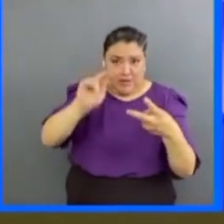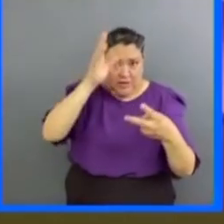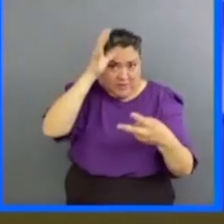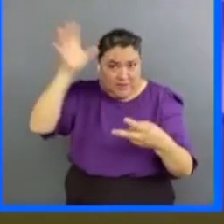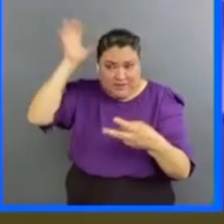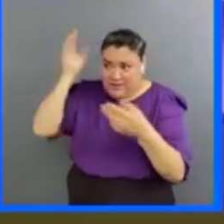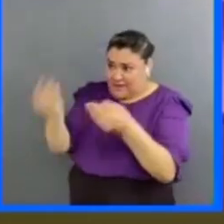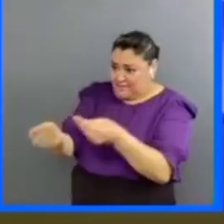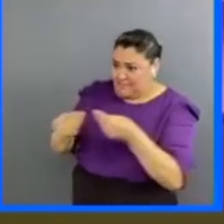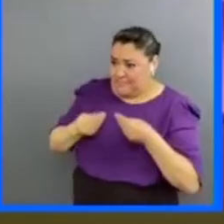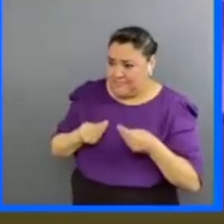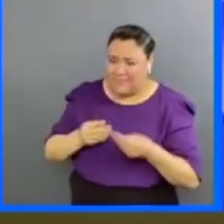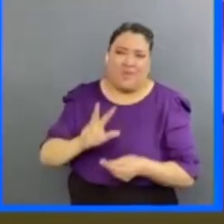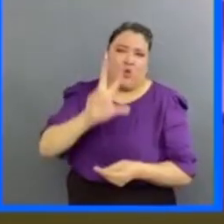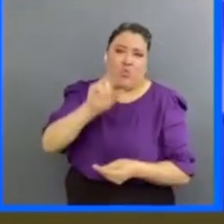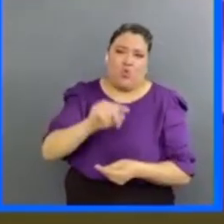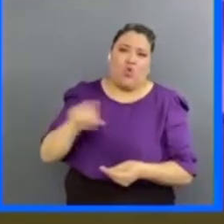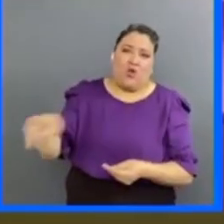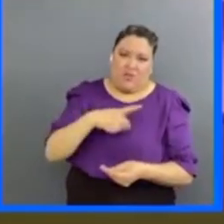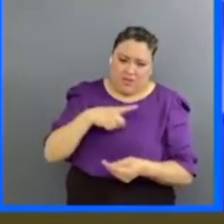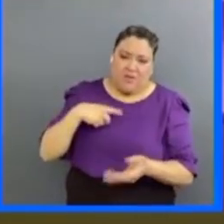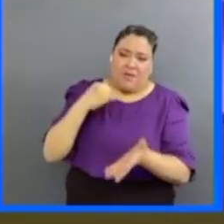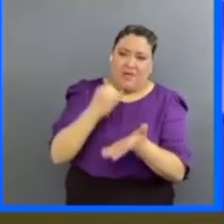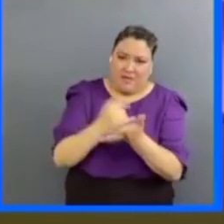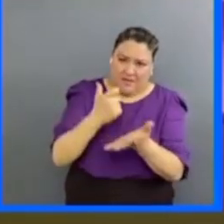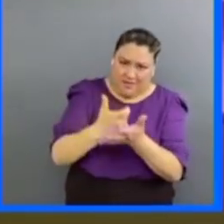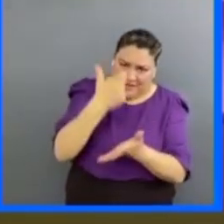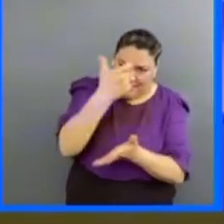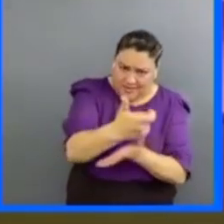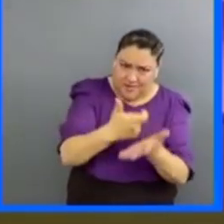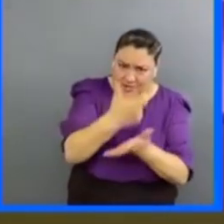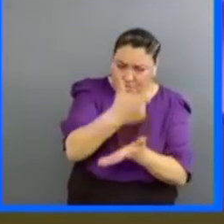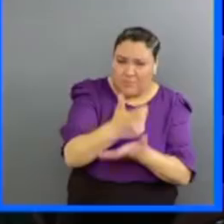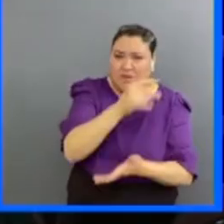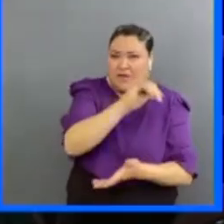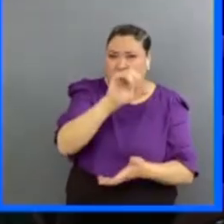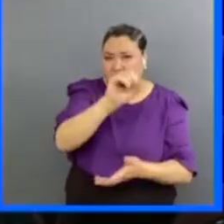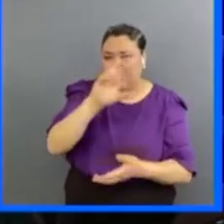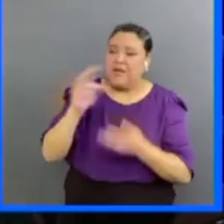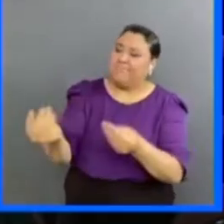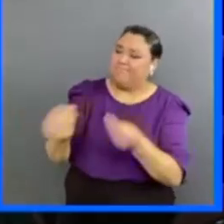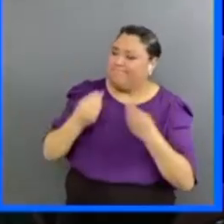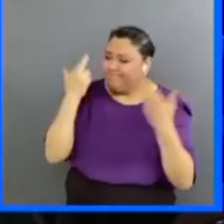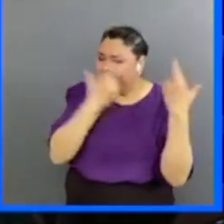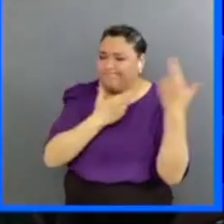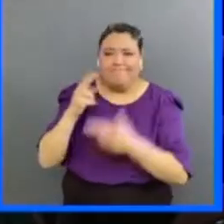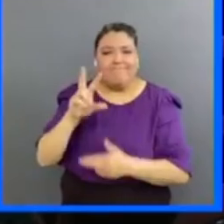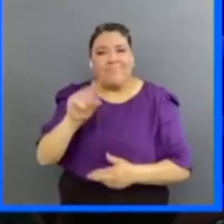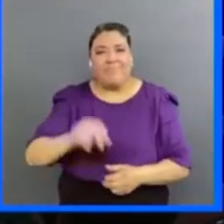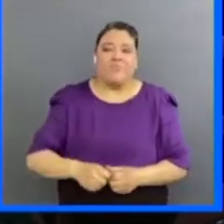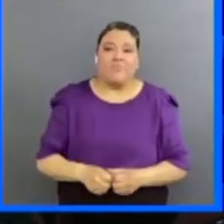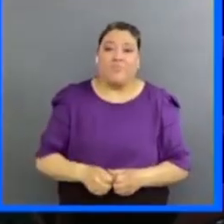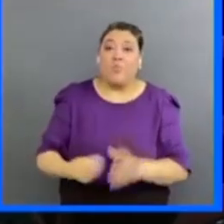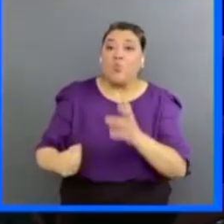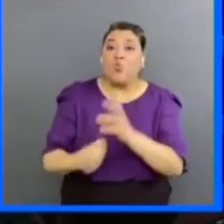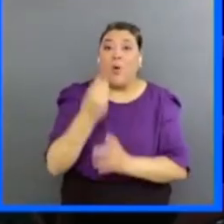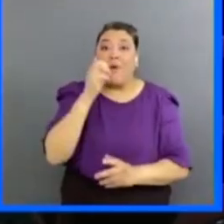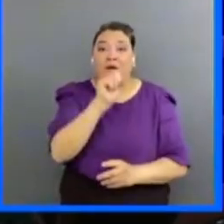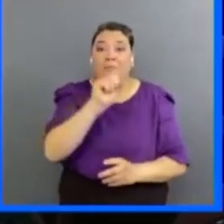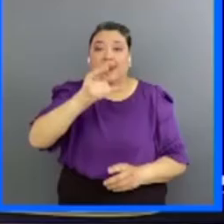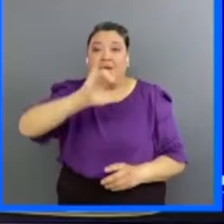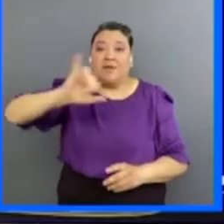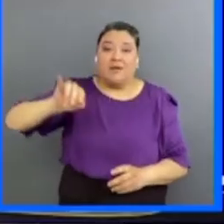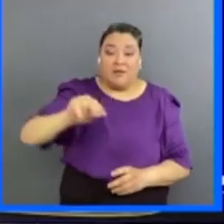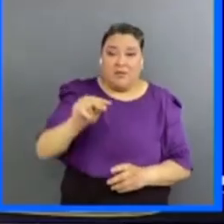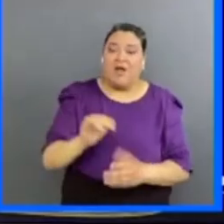sobre créditos fiscales por impuestos sobre la renta. La nueva Suprema Corte de Justicia